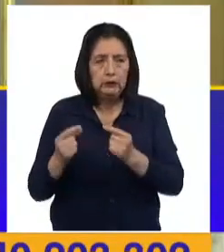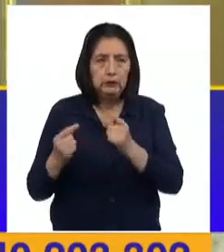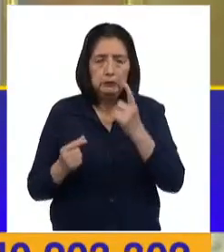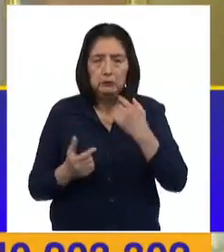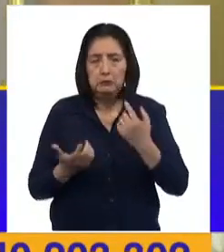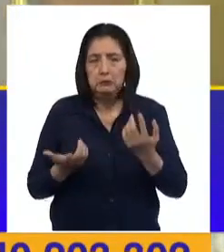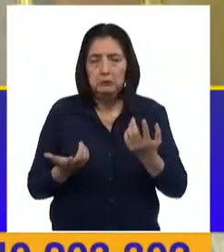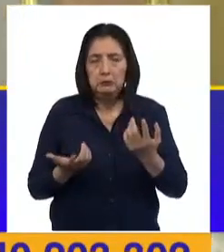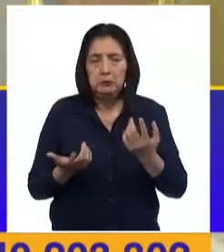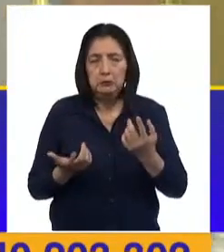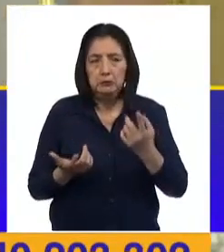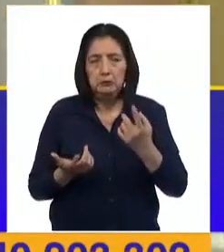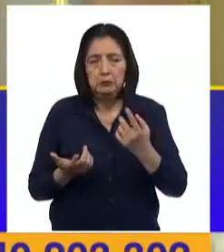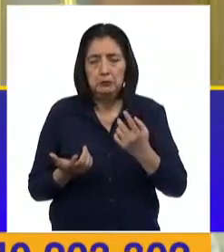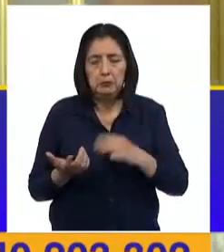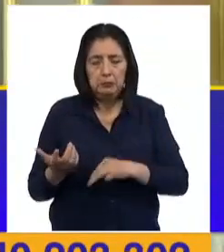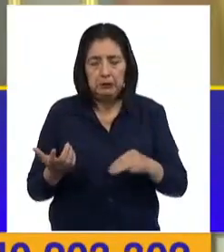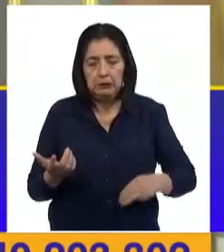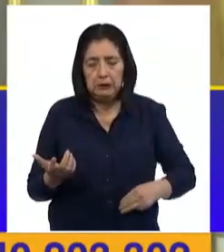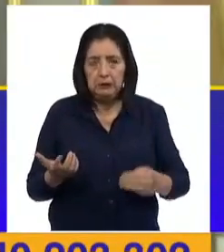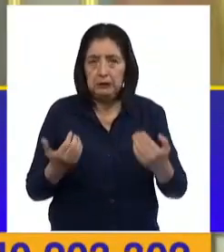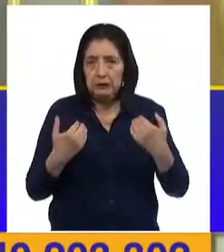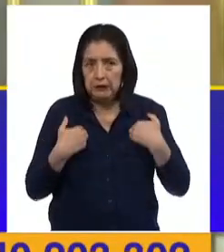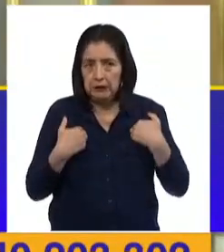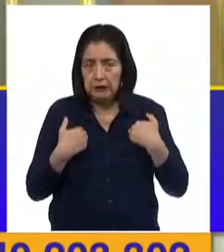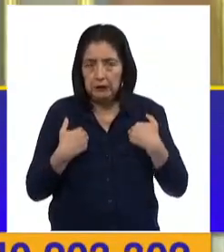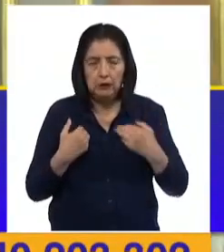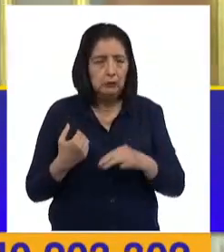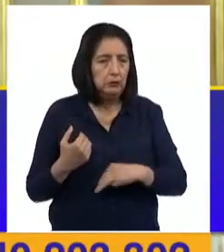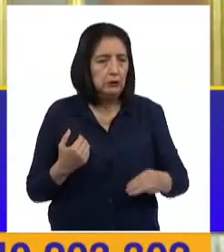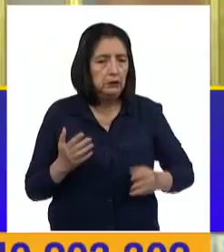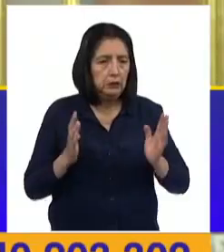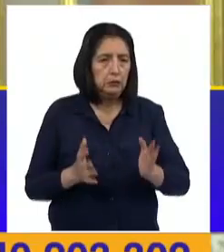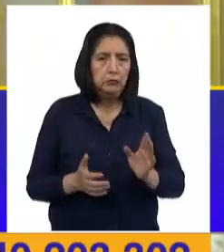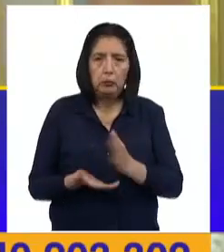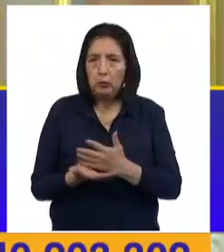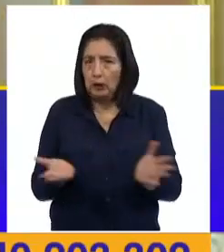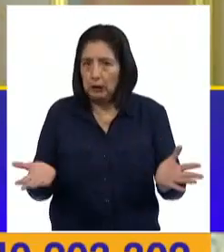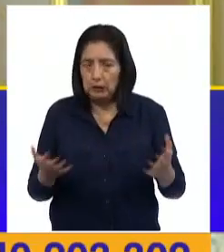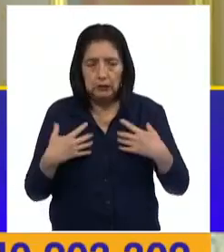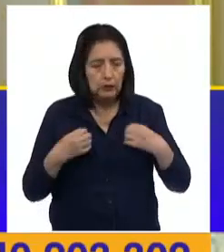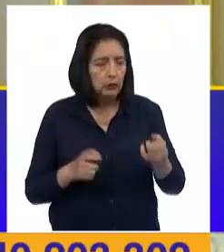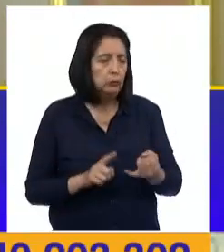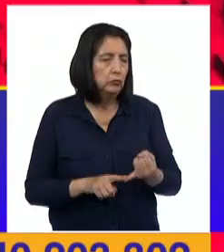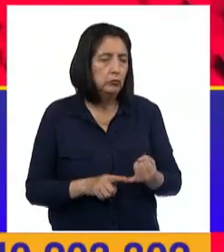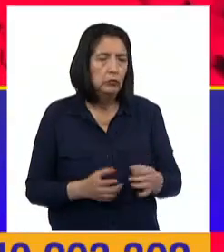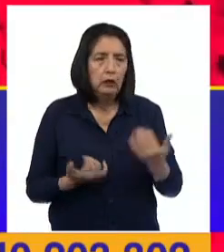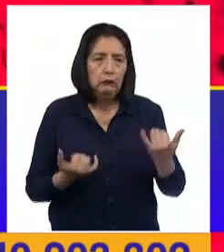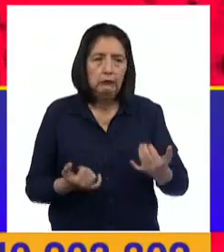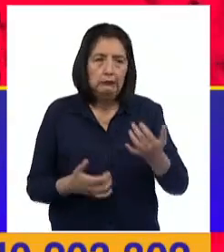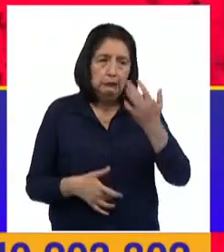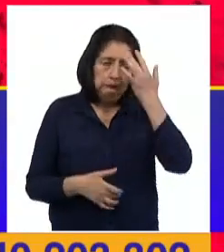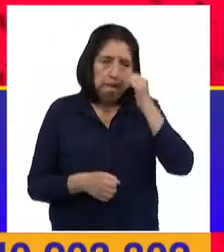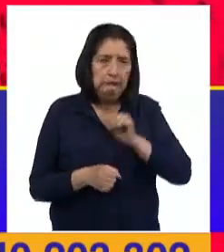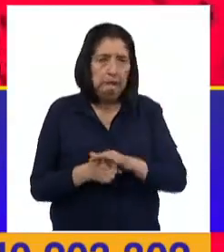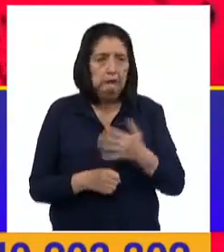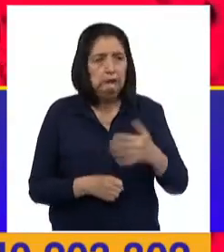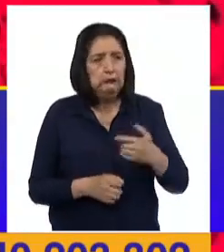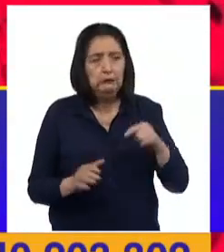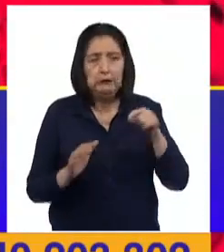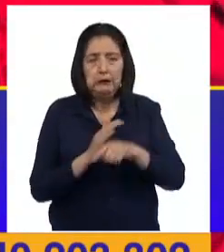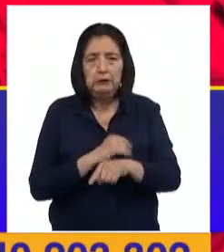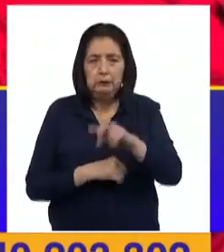titular. Aún no contamos con, por ejemplo, un ministro de Salud en medio de una pandemia que sigue matando